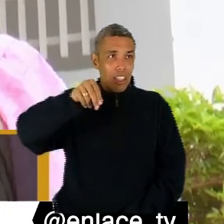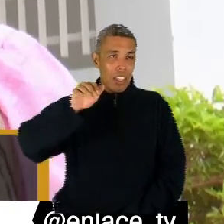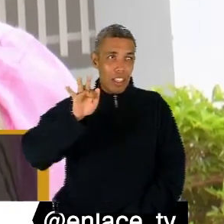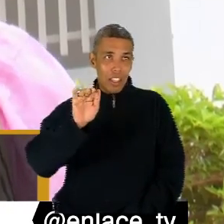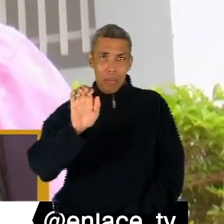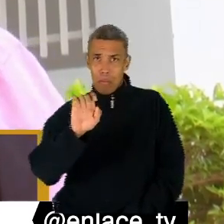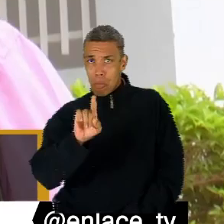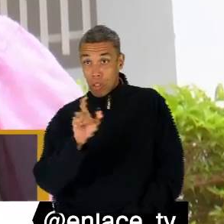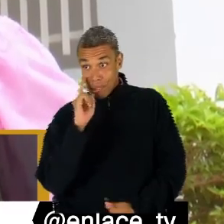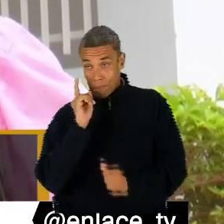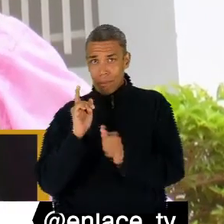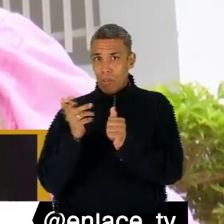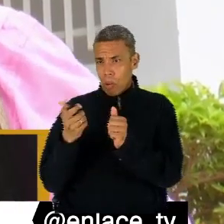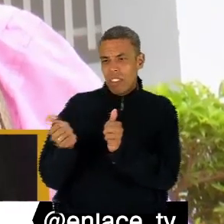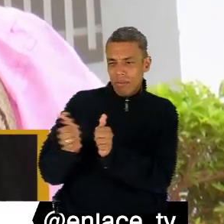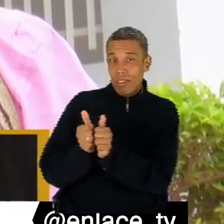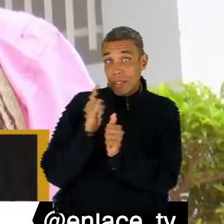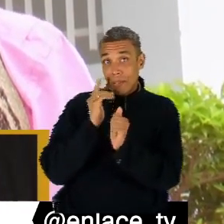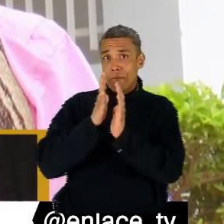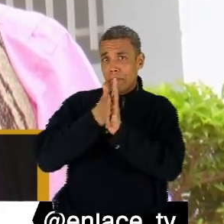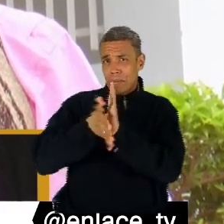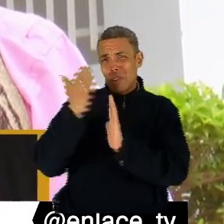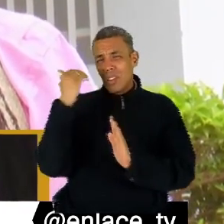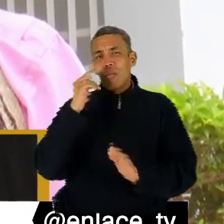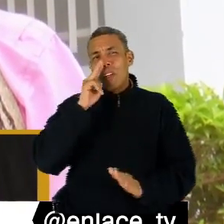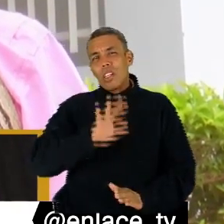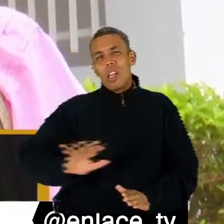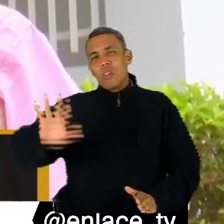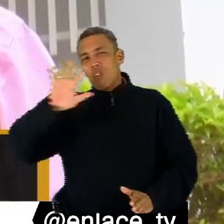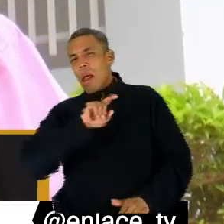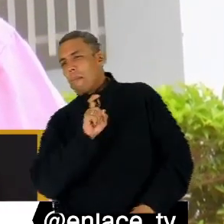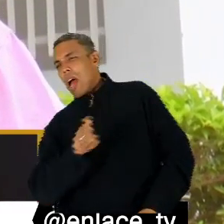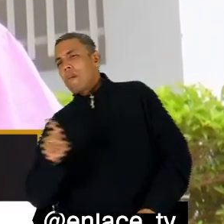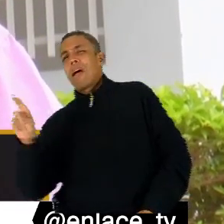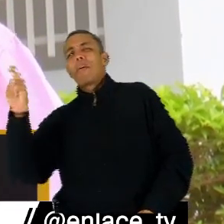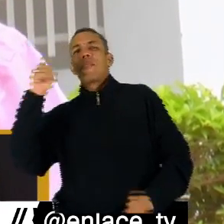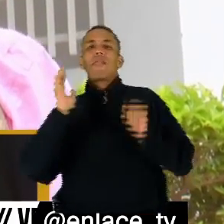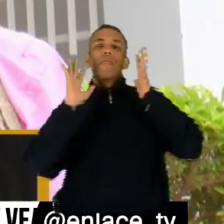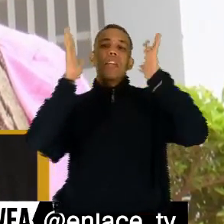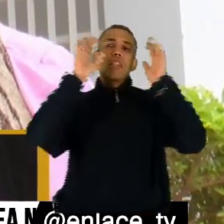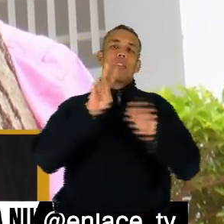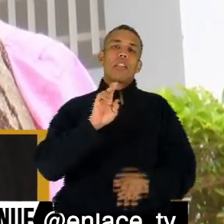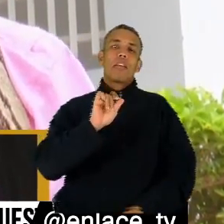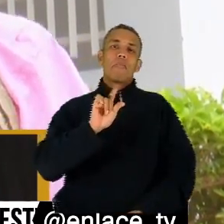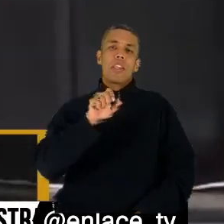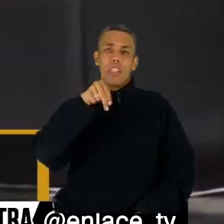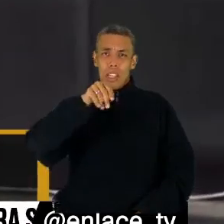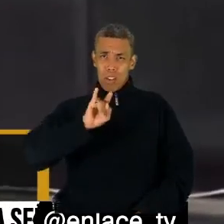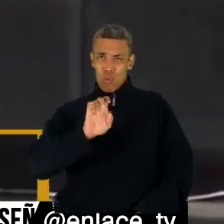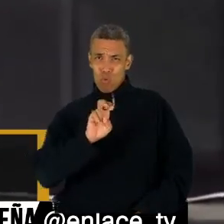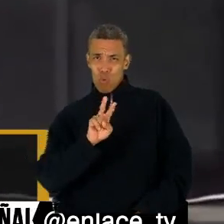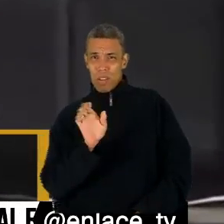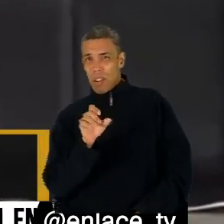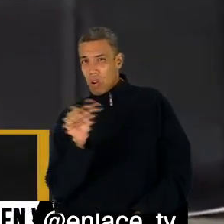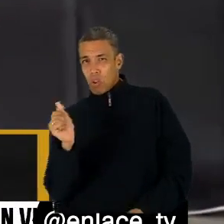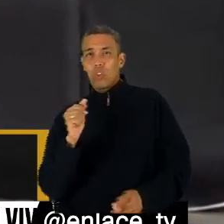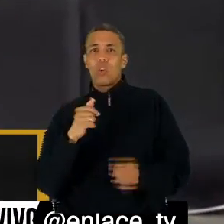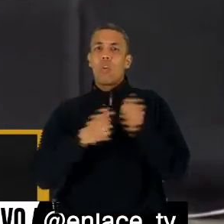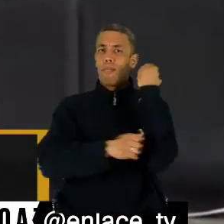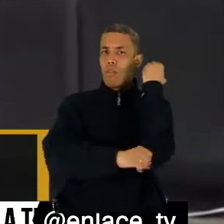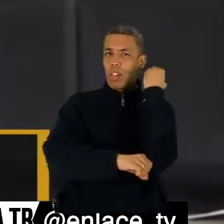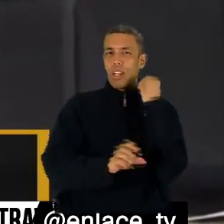He ganado un sinnúmero de festivales a nivel nacional, entre ellos el Festival de Villanueva, el Festival en Nosa Boyacá, en